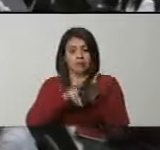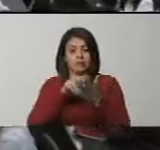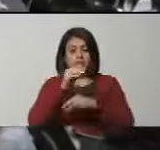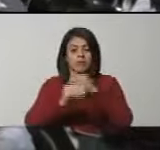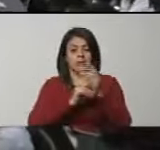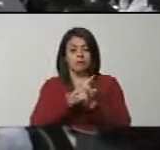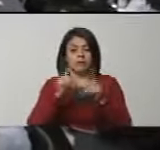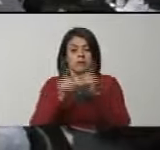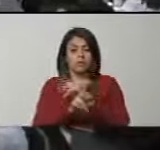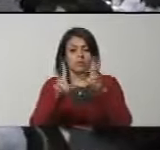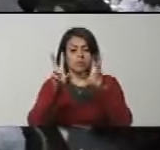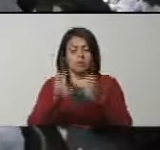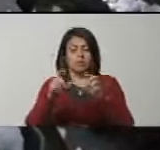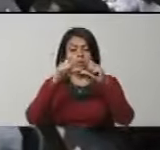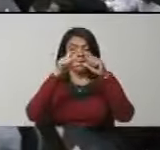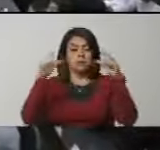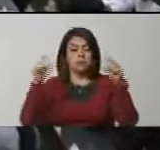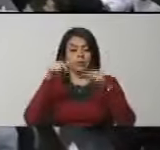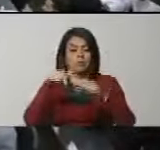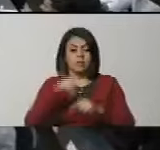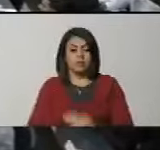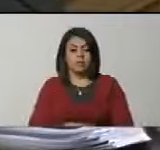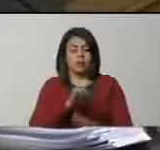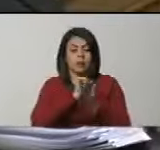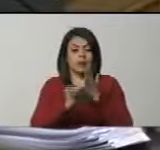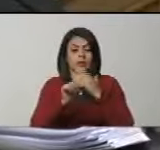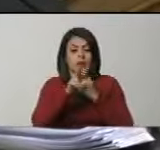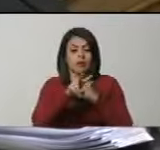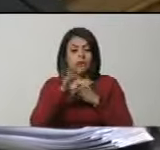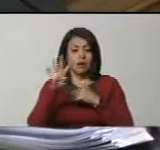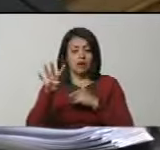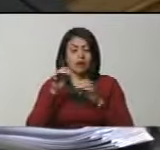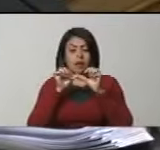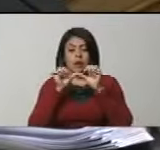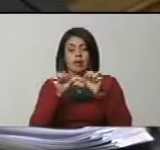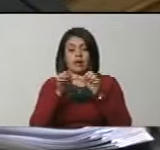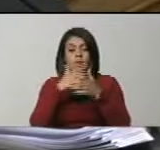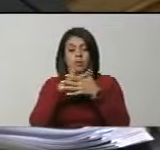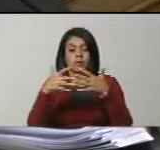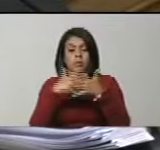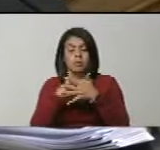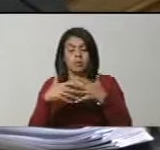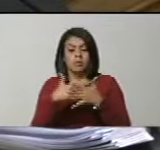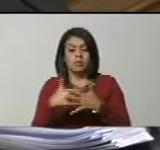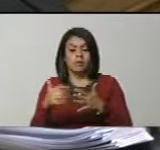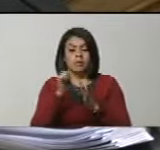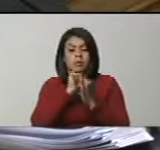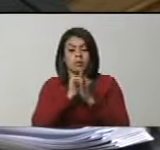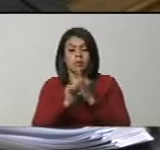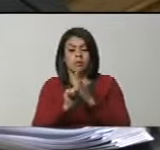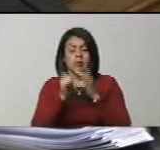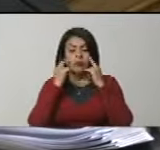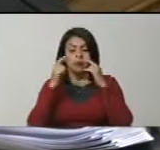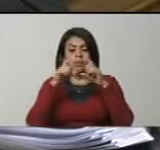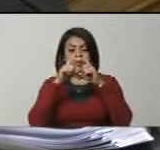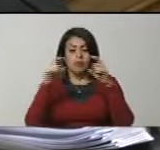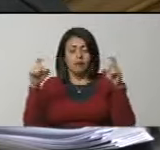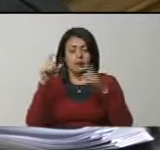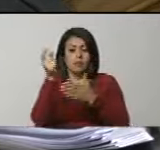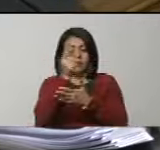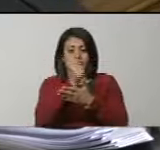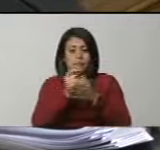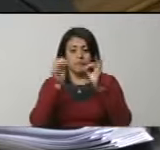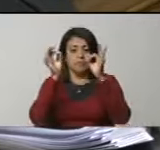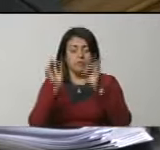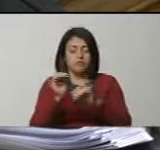incorporación de un nuevo epígrafe, que pasa a ser el epígrafe del artículo 24, quedando redactado en los siguientes términos. Epígrafe. Mapa